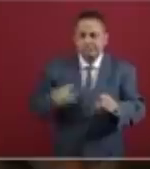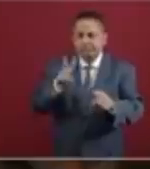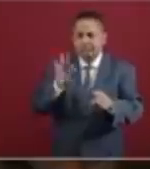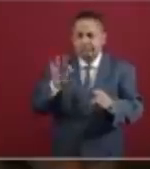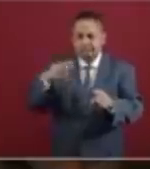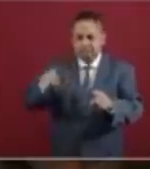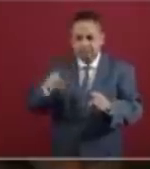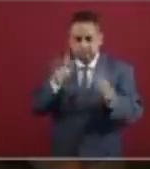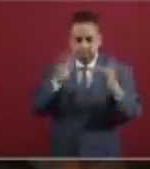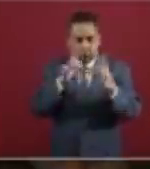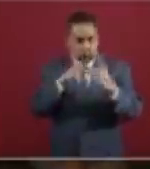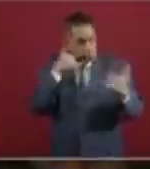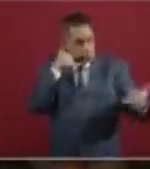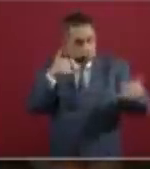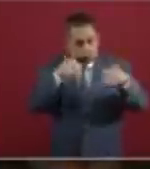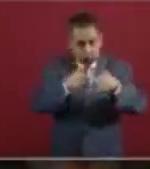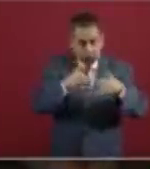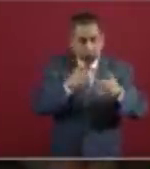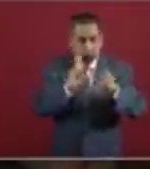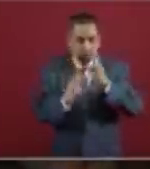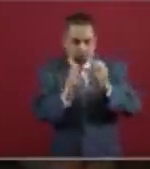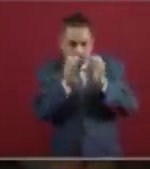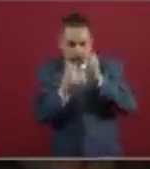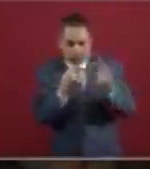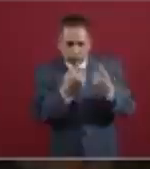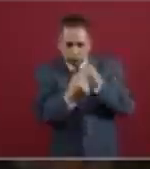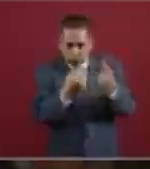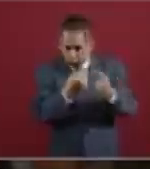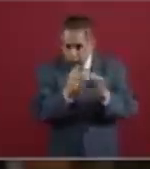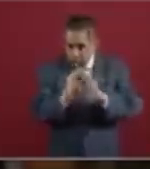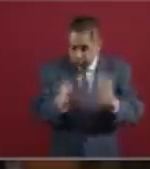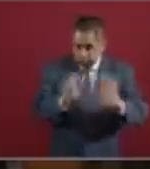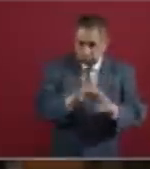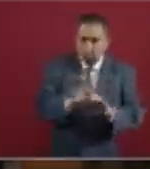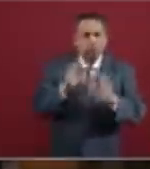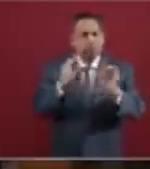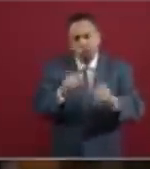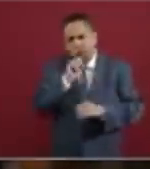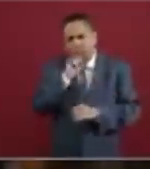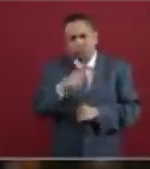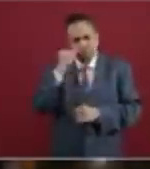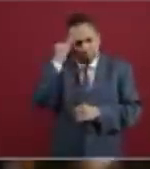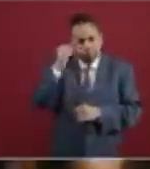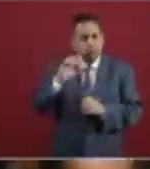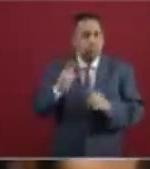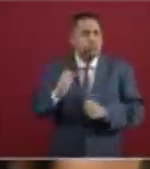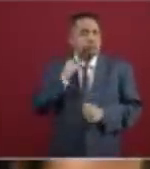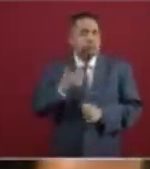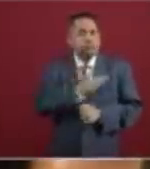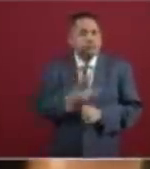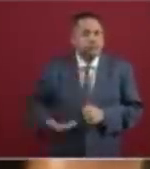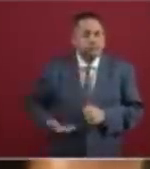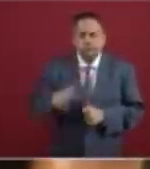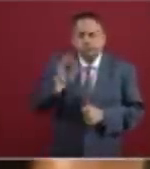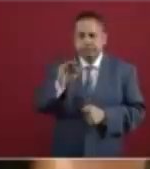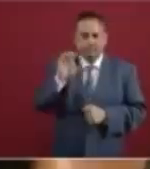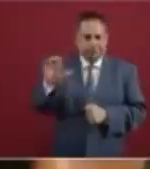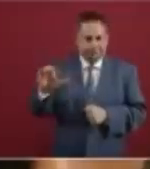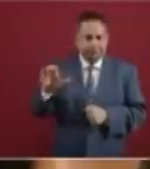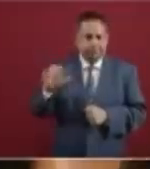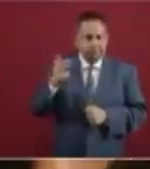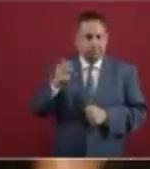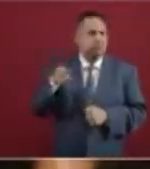él? ¿Que hubo algún diálogo al respecto? Y en el mismo sentido, con el expresidente Felipe Calderón, ¿qué